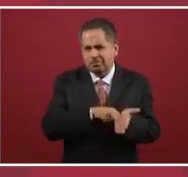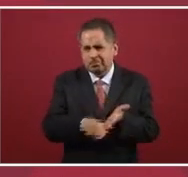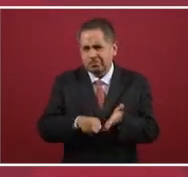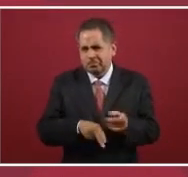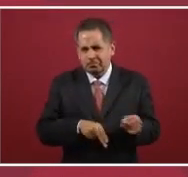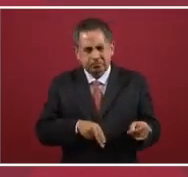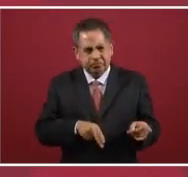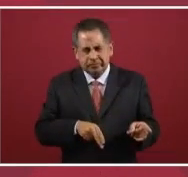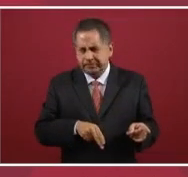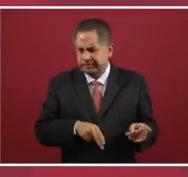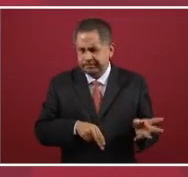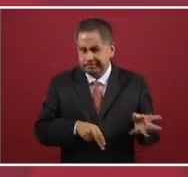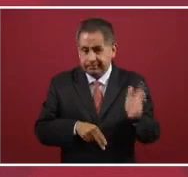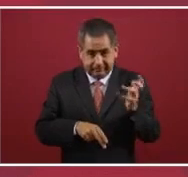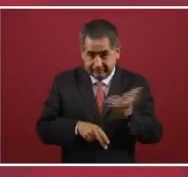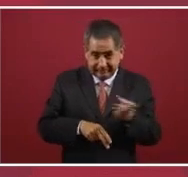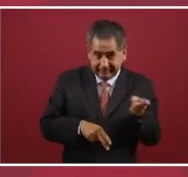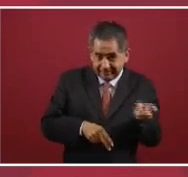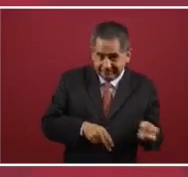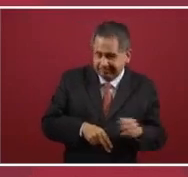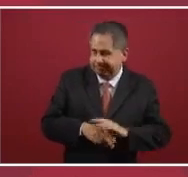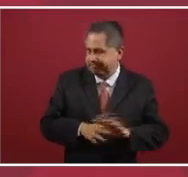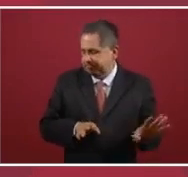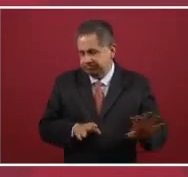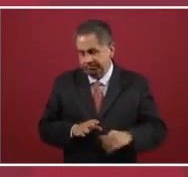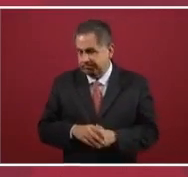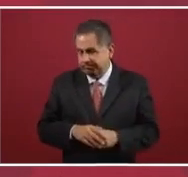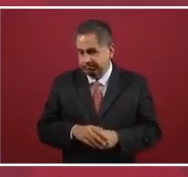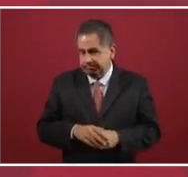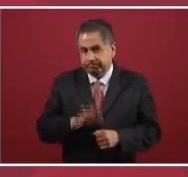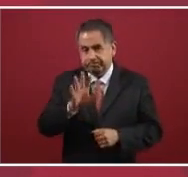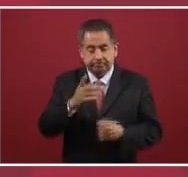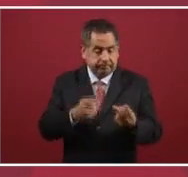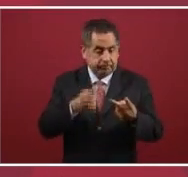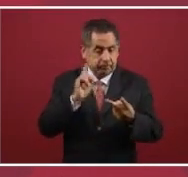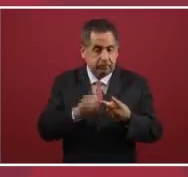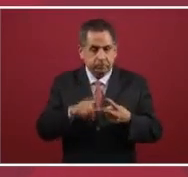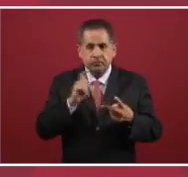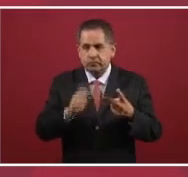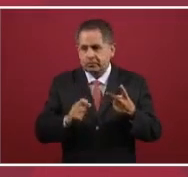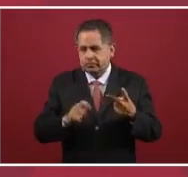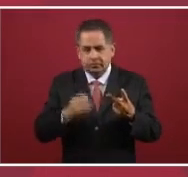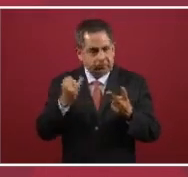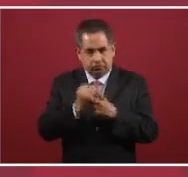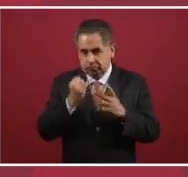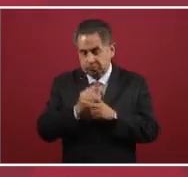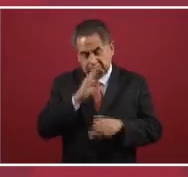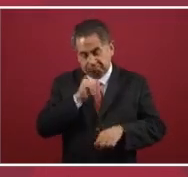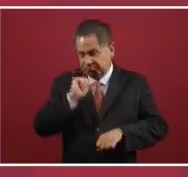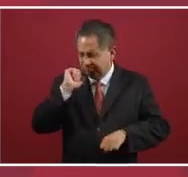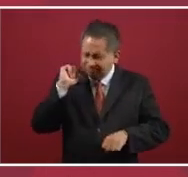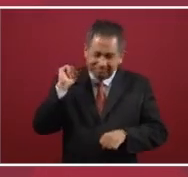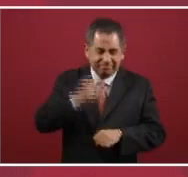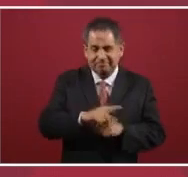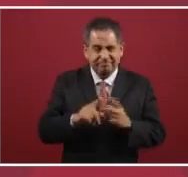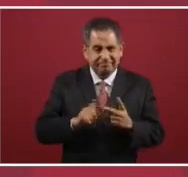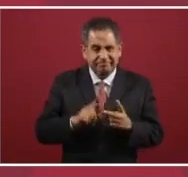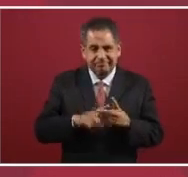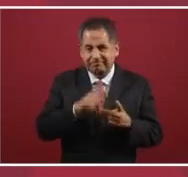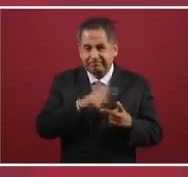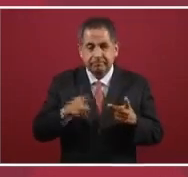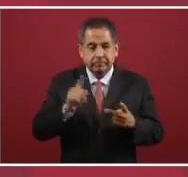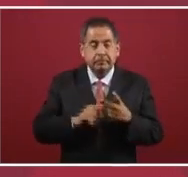el actuar de esta forma. Pero lo otro, que también es condenable, es